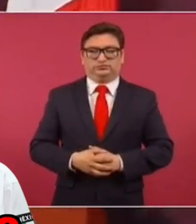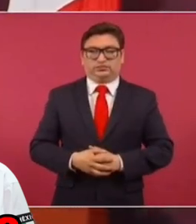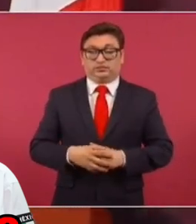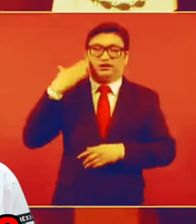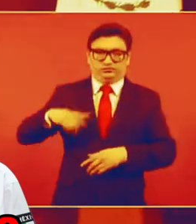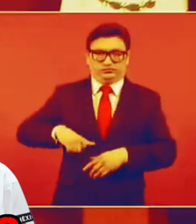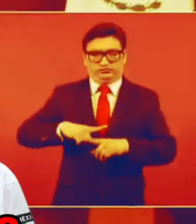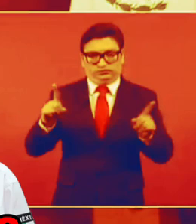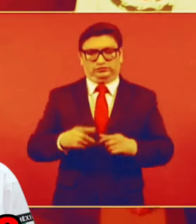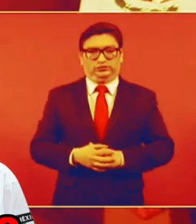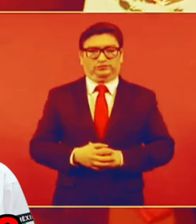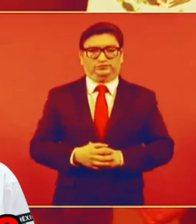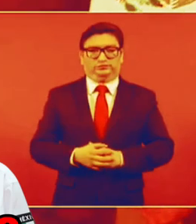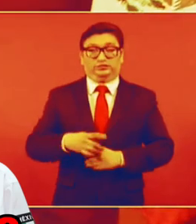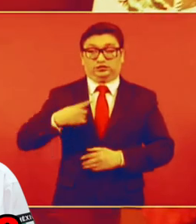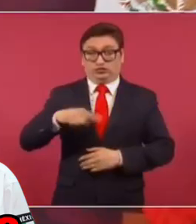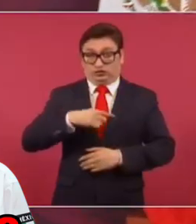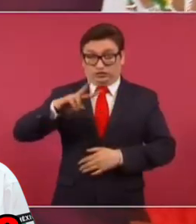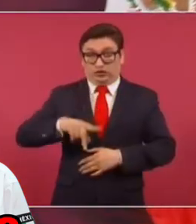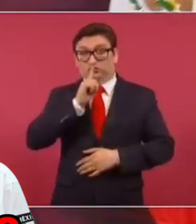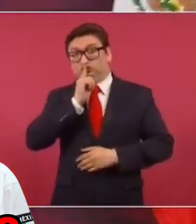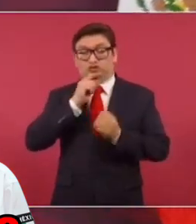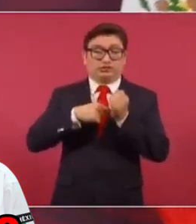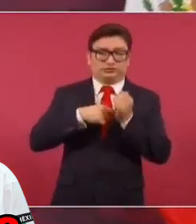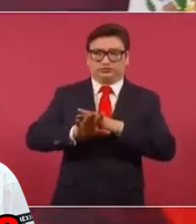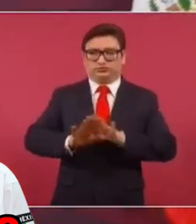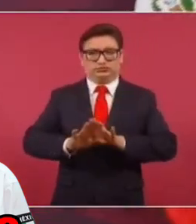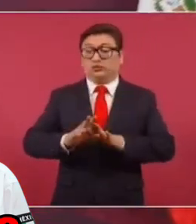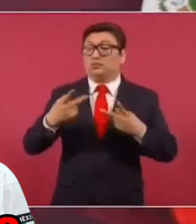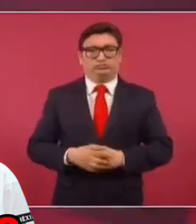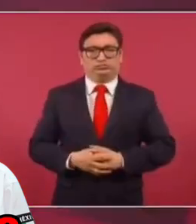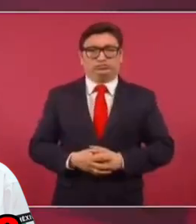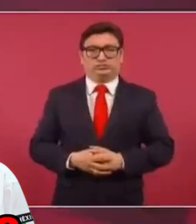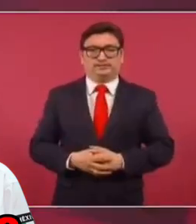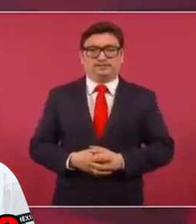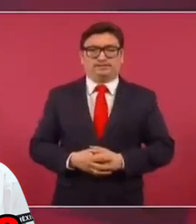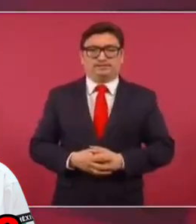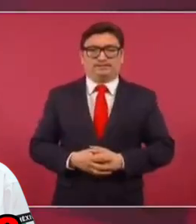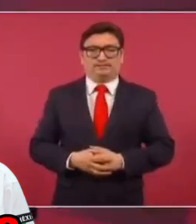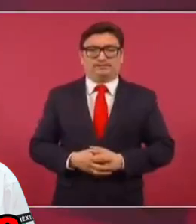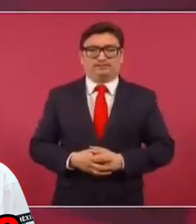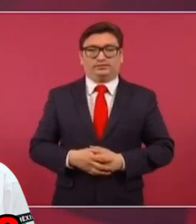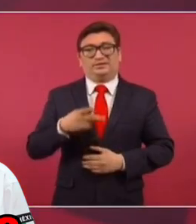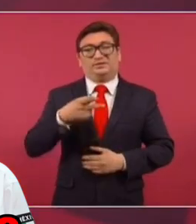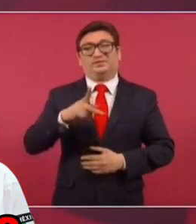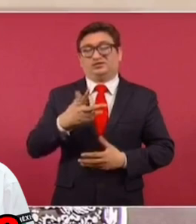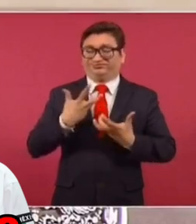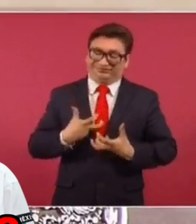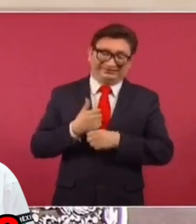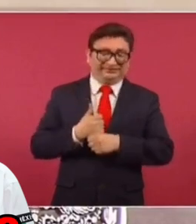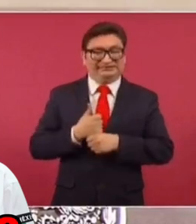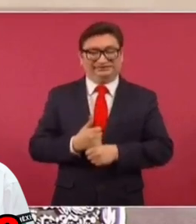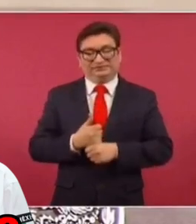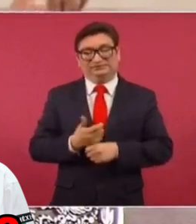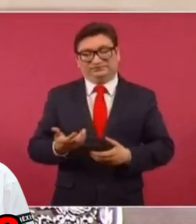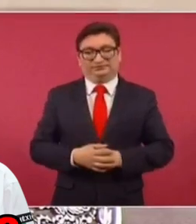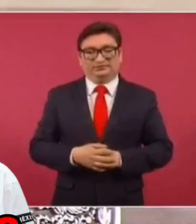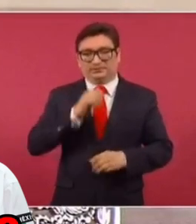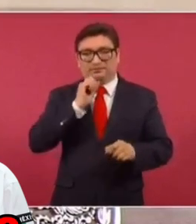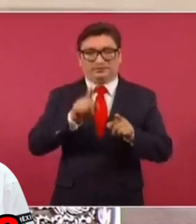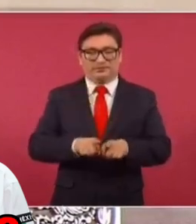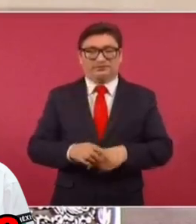impunidad. No vamos a ocultar la verdad. No vamos a proteger a nadie. Pero pues es muy doloroso. Y